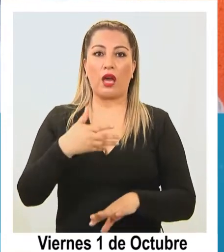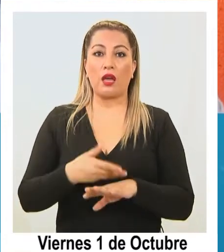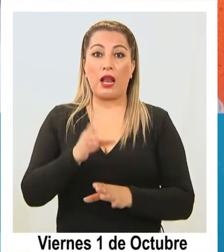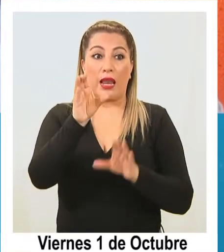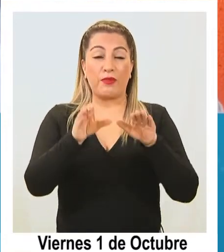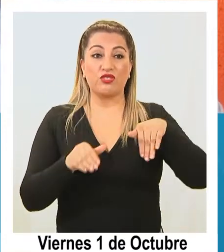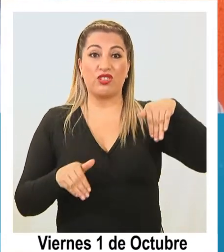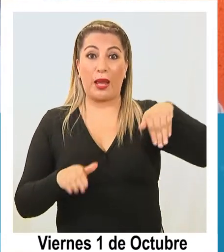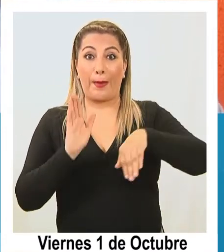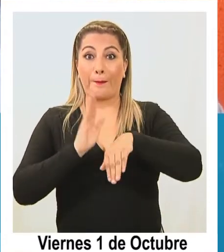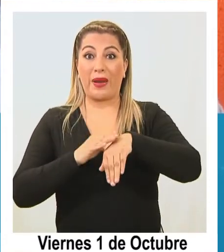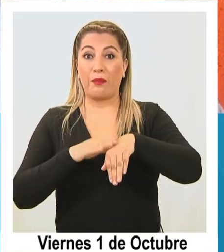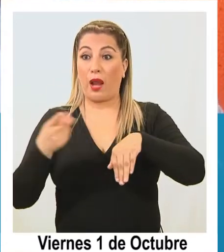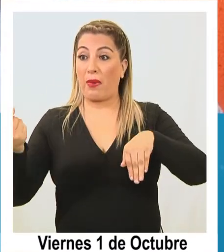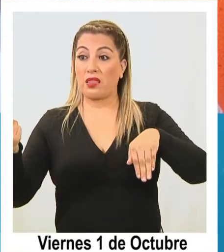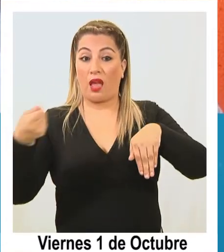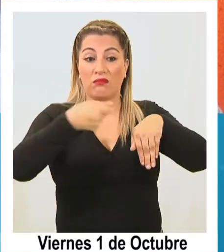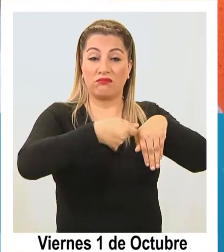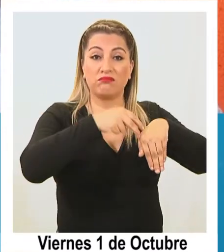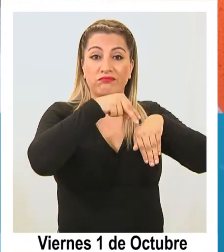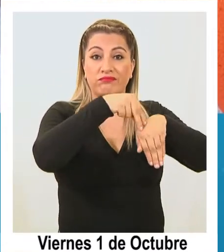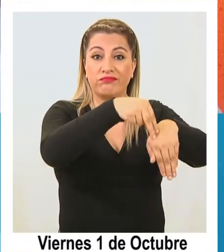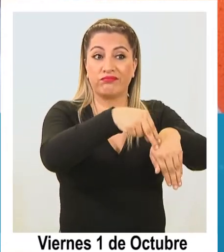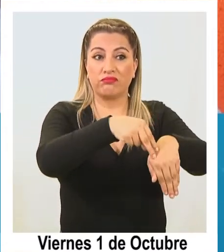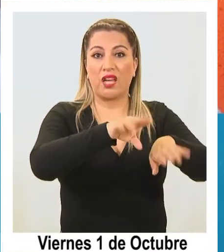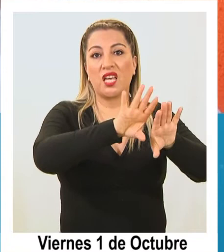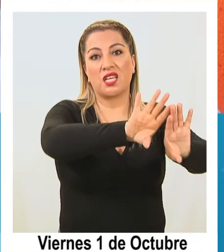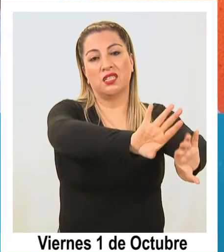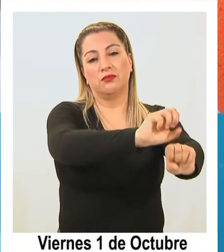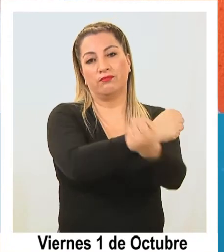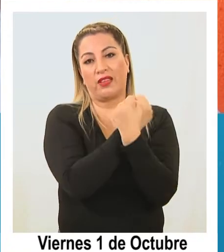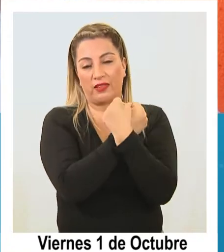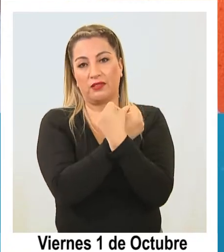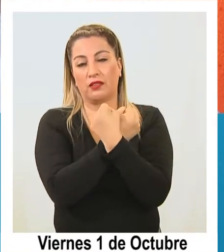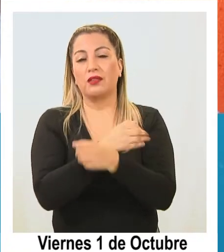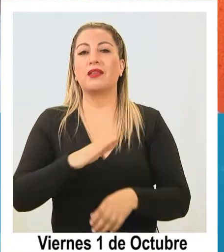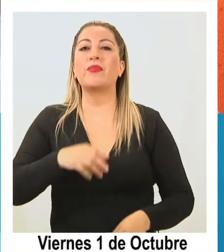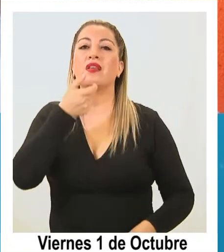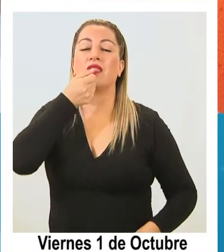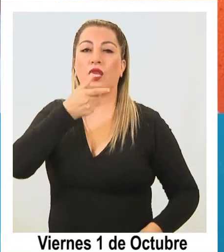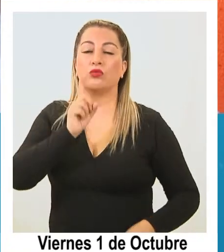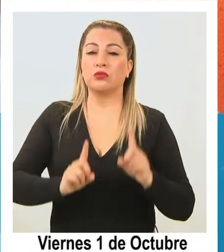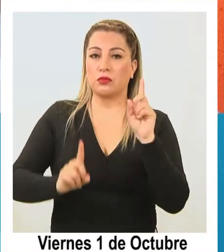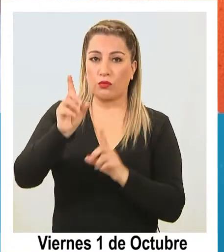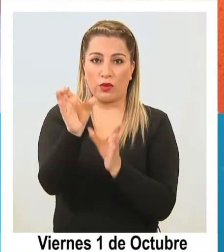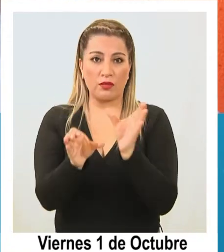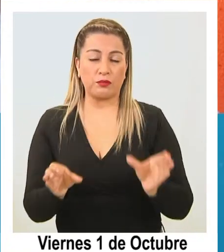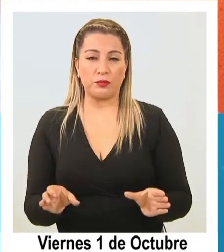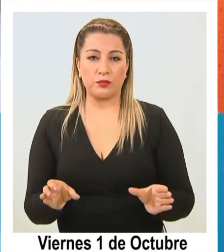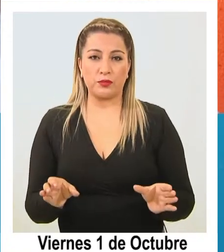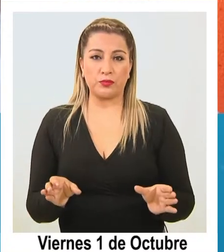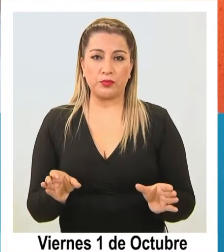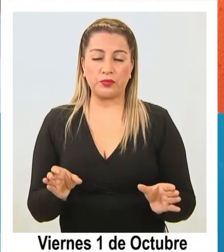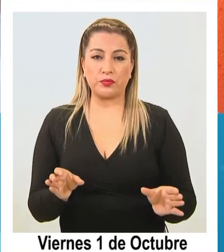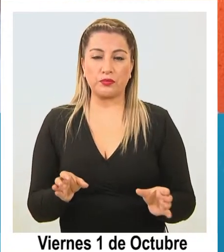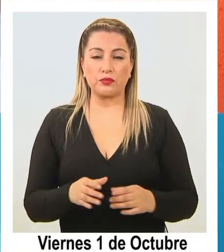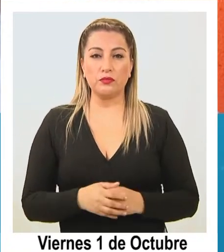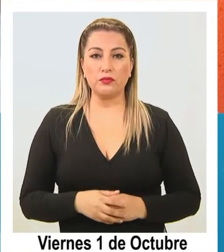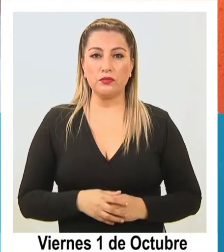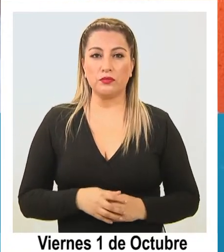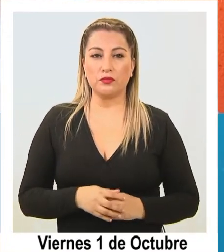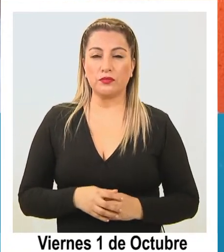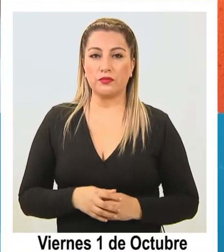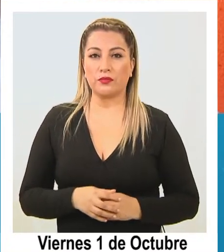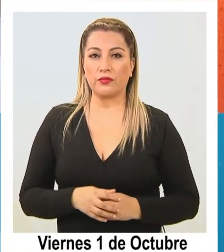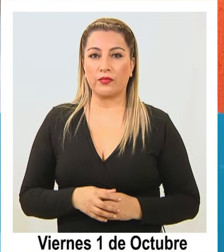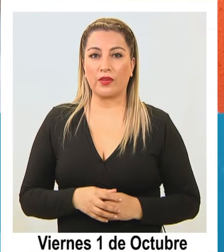las personas que transportan personas y se van a llevar a los tribunales, y también nos vamos a querellar en aquellos casos, ¿no es cierto?, que corresponda